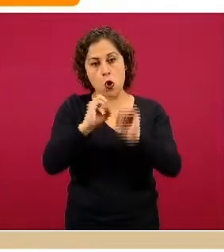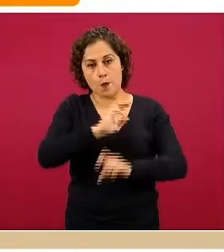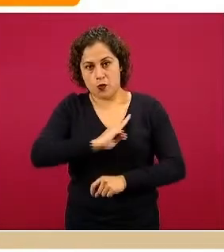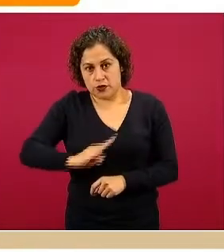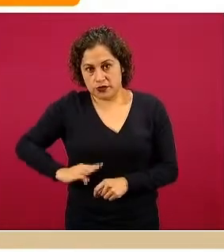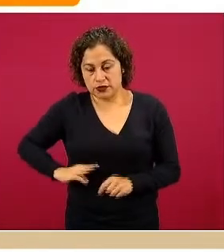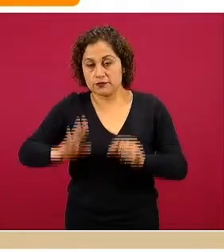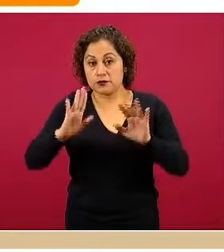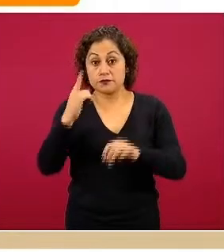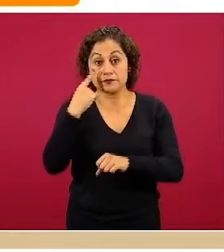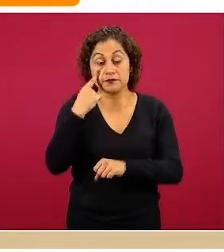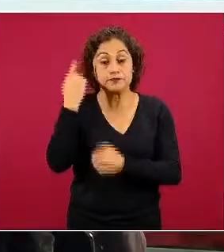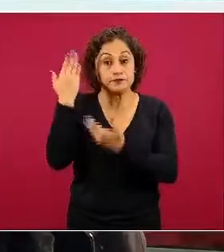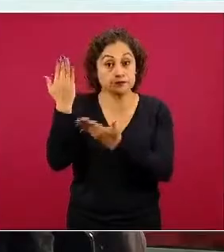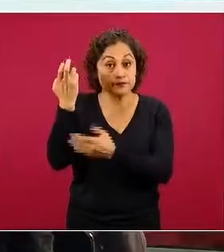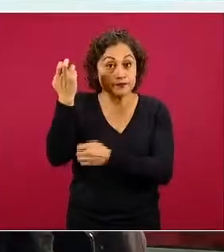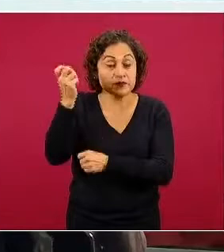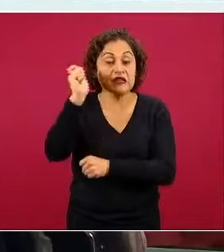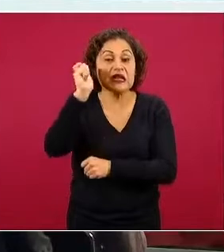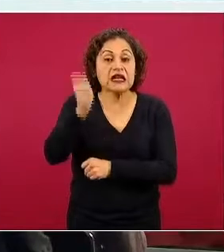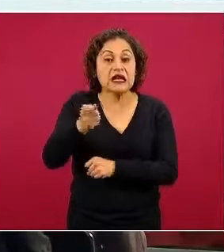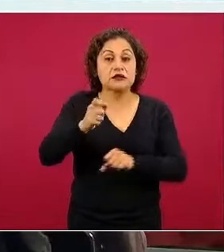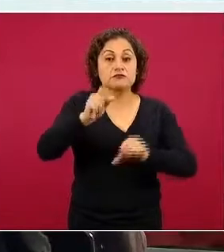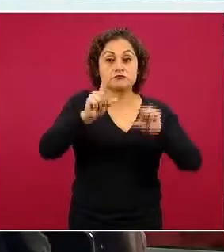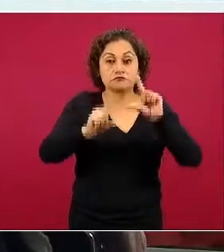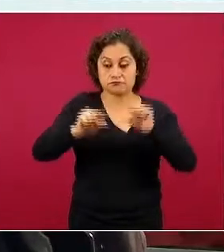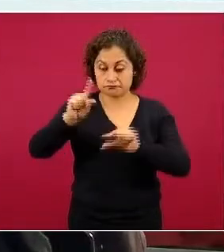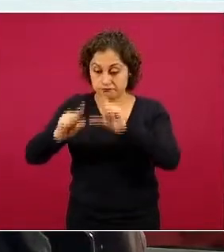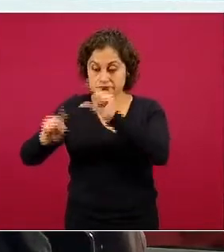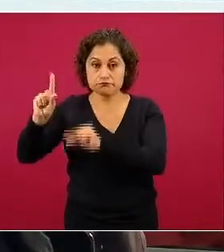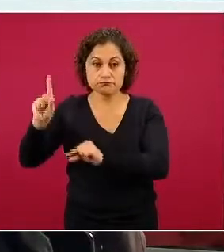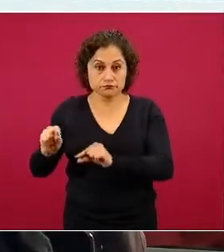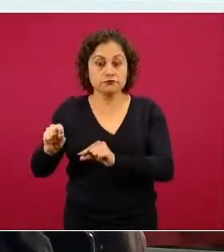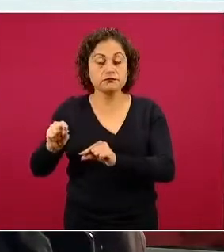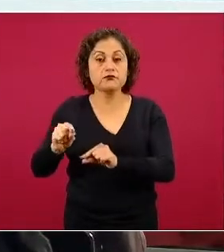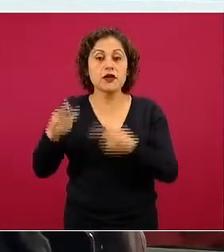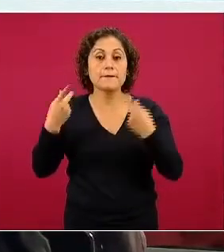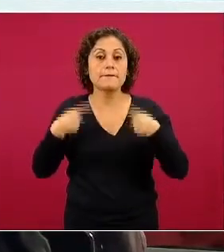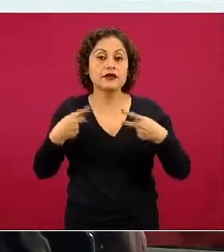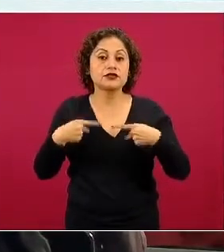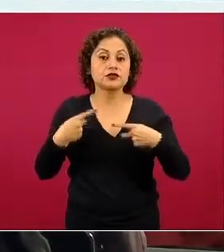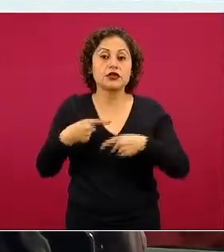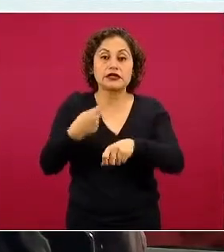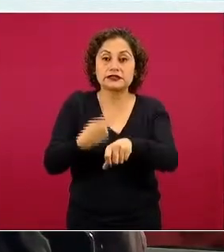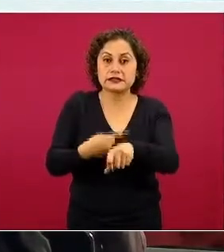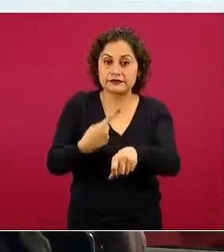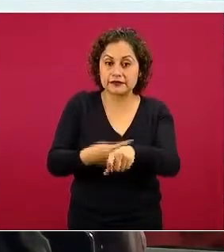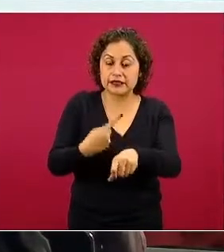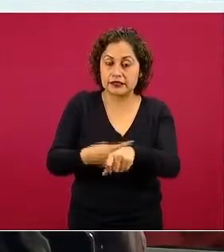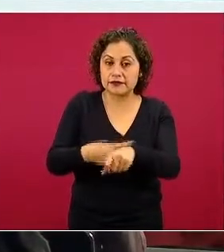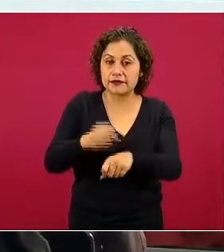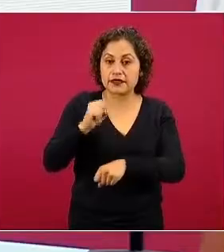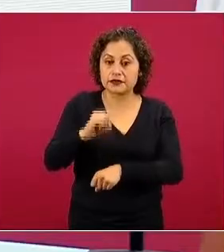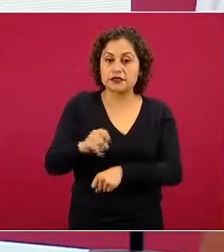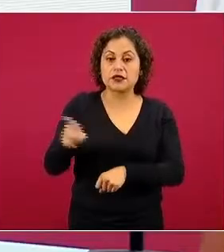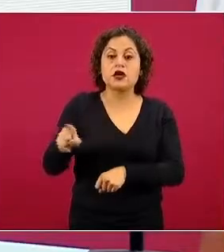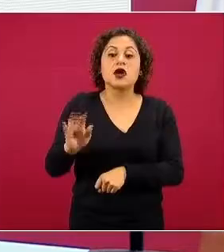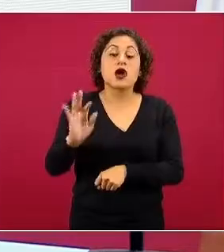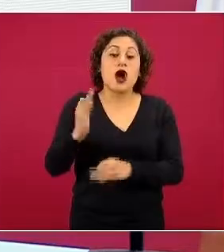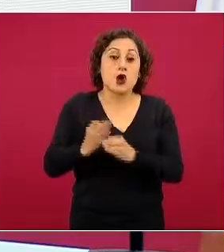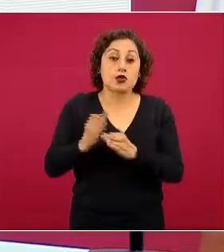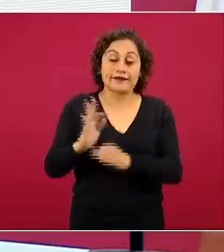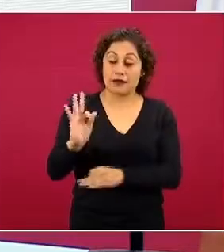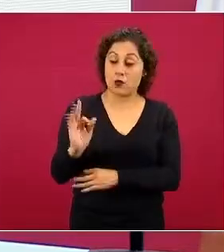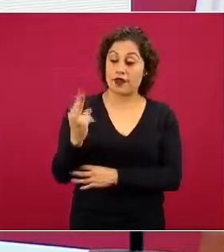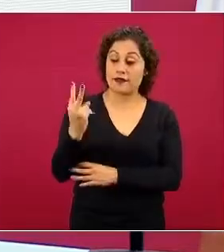es una fluctuación de la positividad. En la semana 45, ahorita estamos en un 42%,